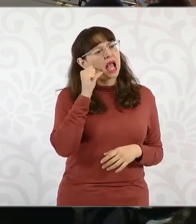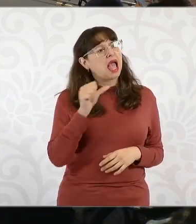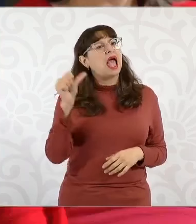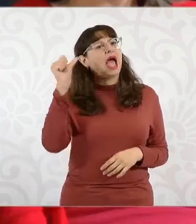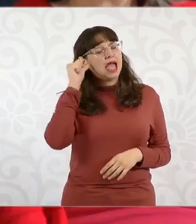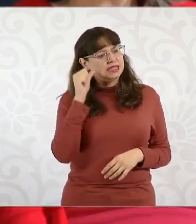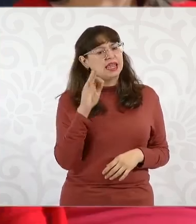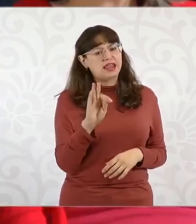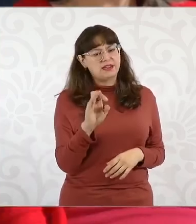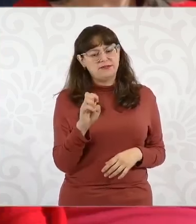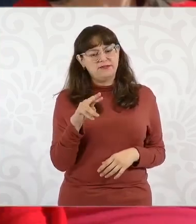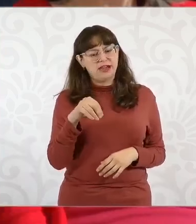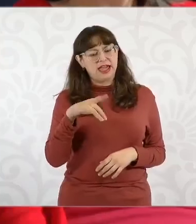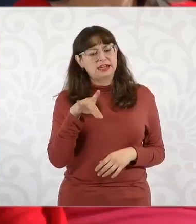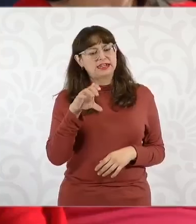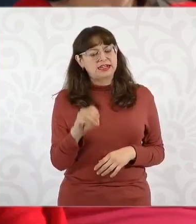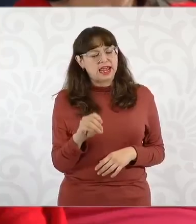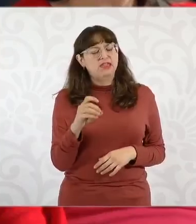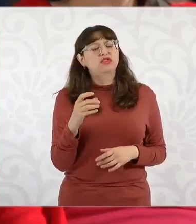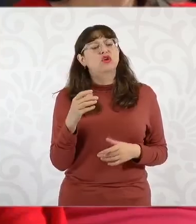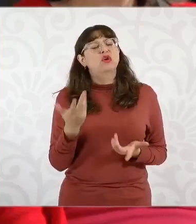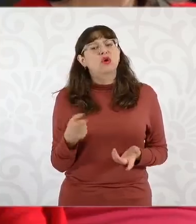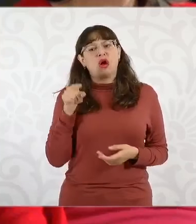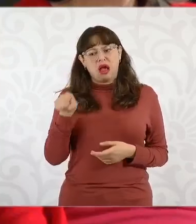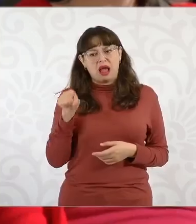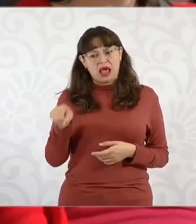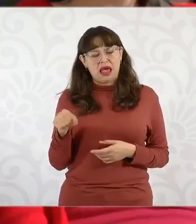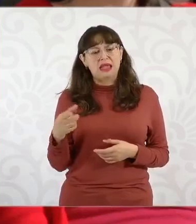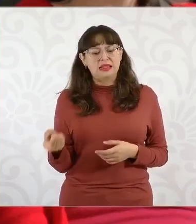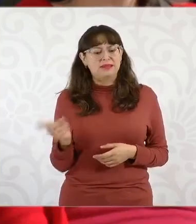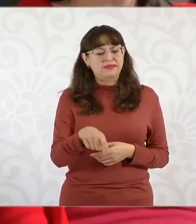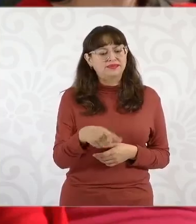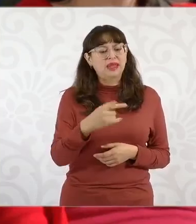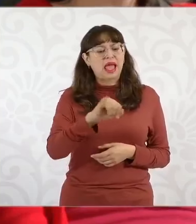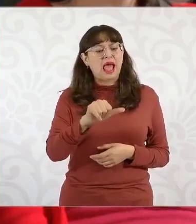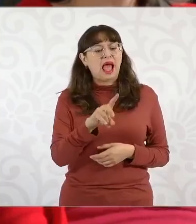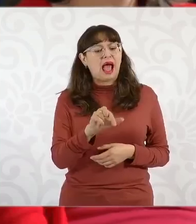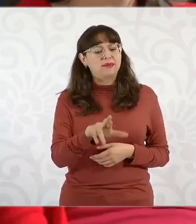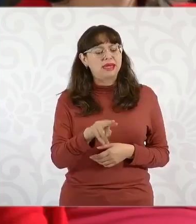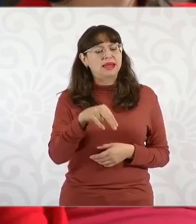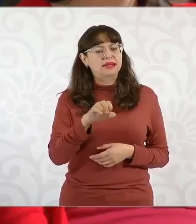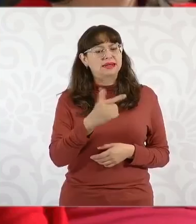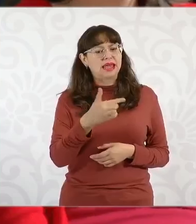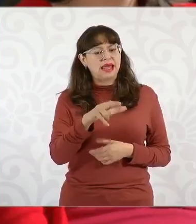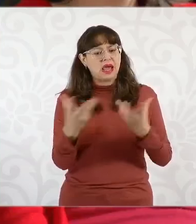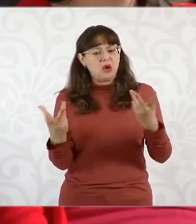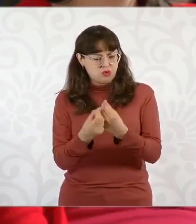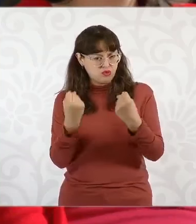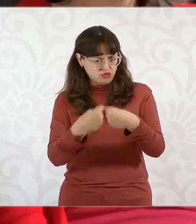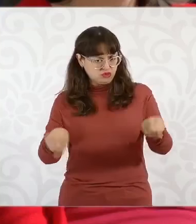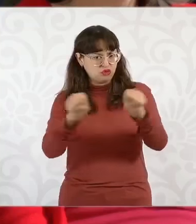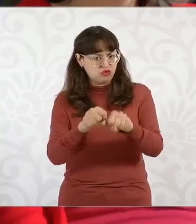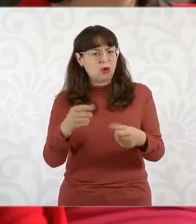Fernando Cerimedo, quien es fundador de La Derecha Diario y socio de Javier Negre, por haber presuntamente contratado a sicarios